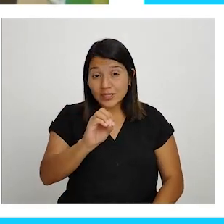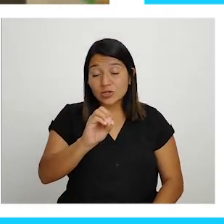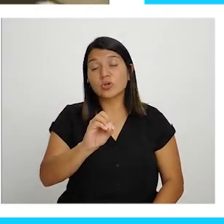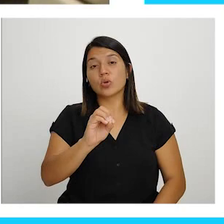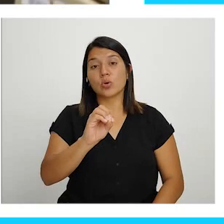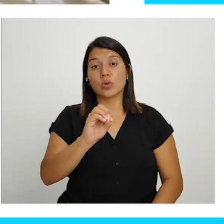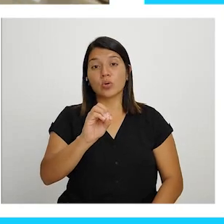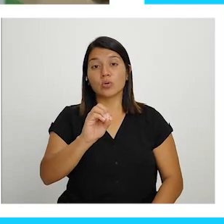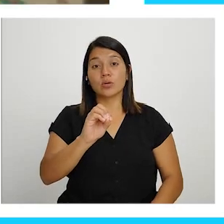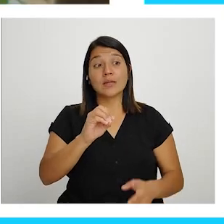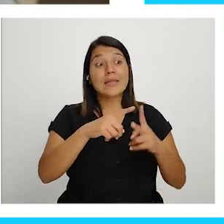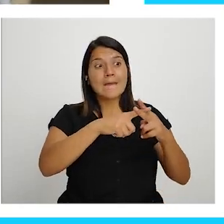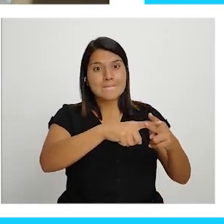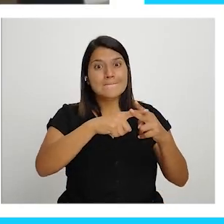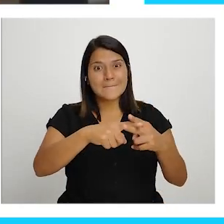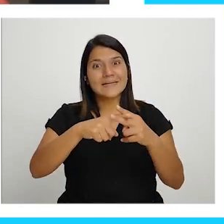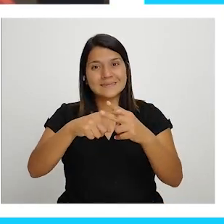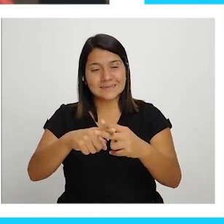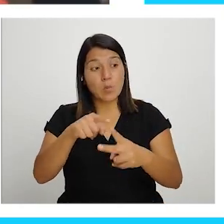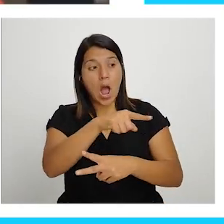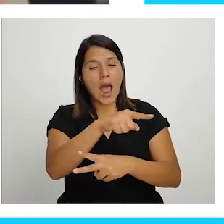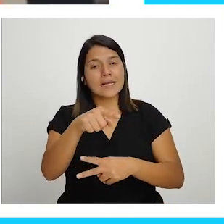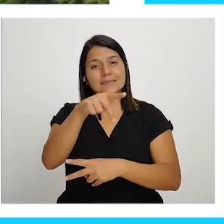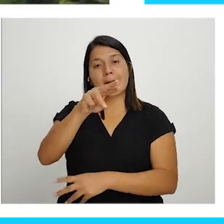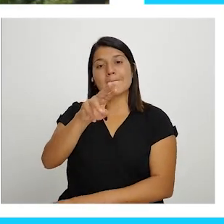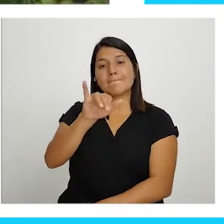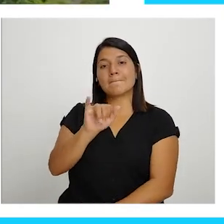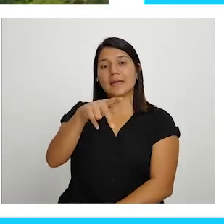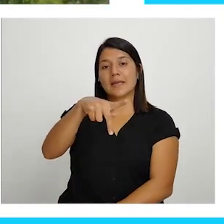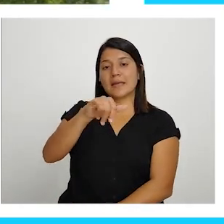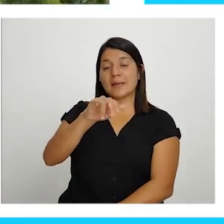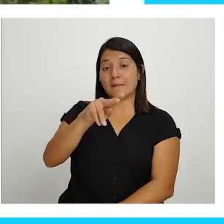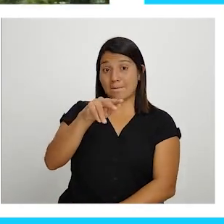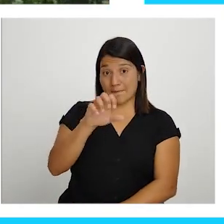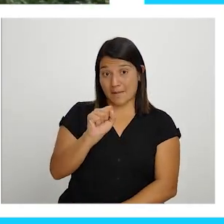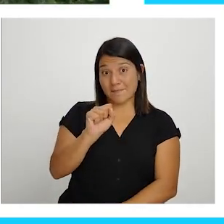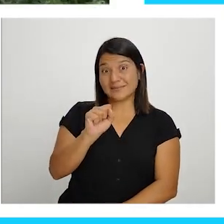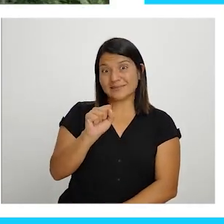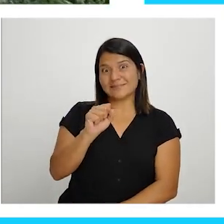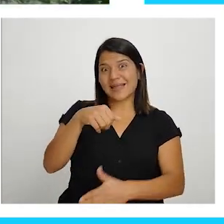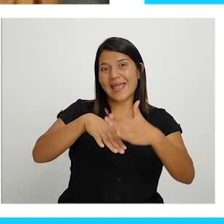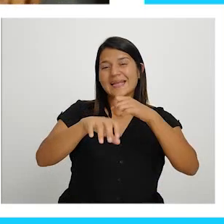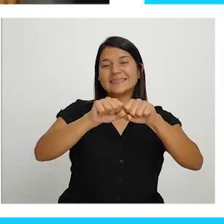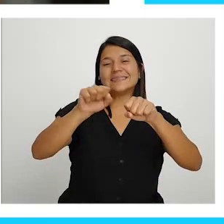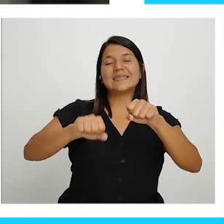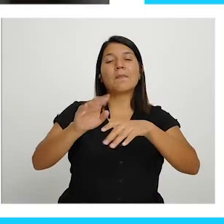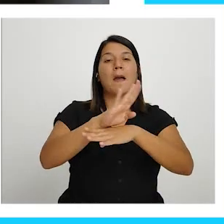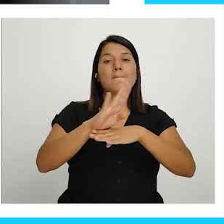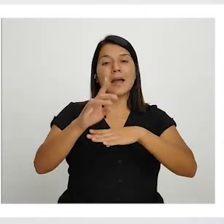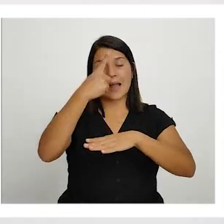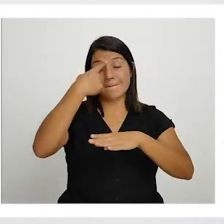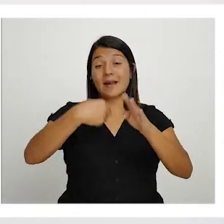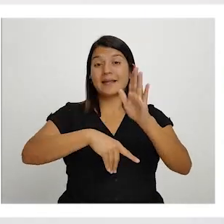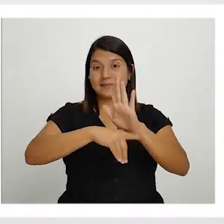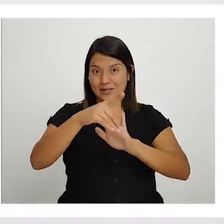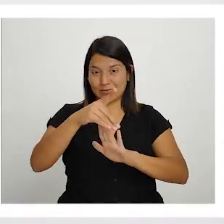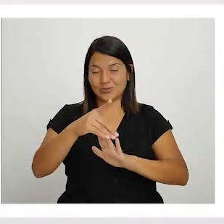cartera de crédito del sistema de banca para el desarrollo, de la cartera de crédito